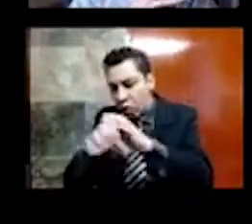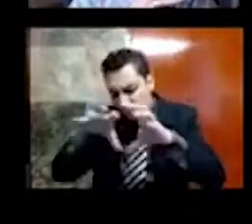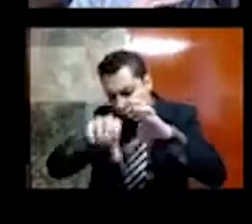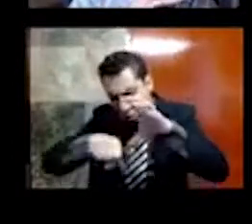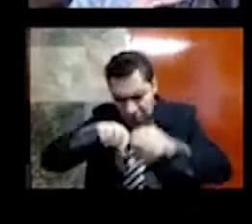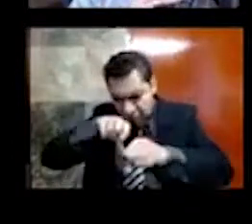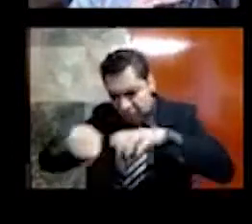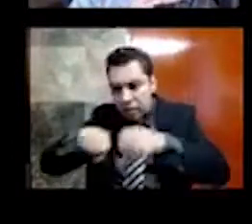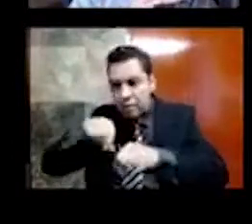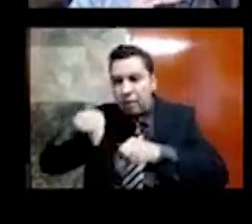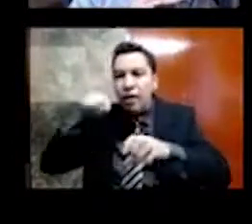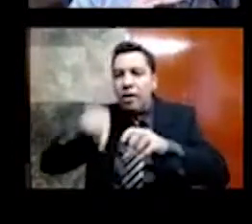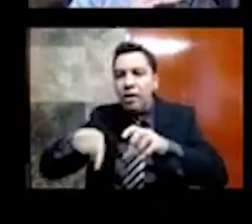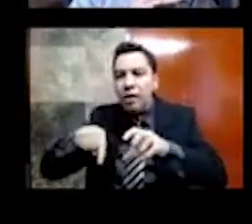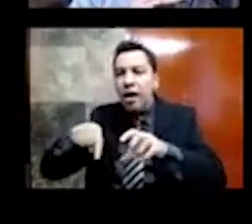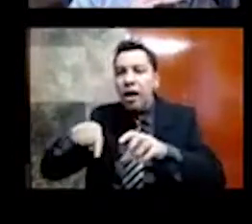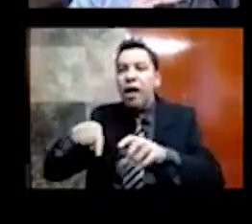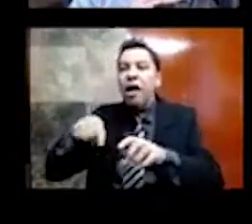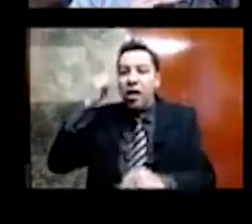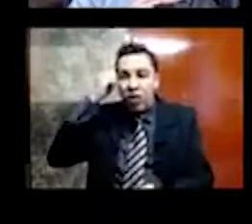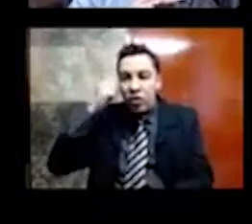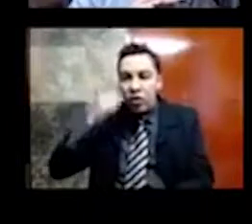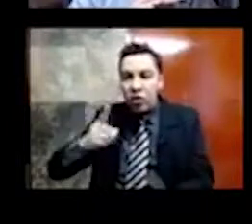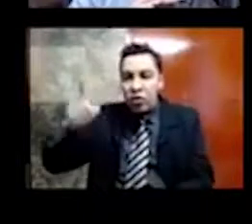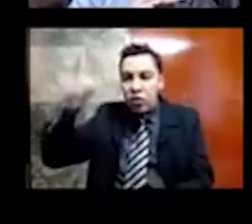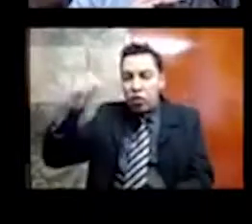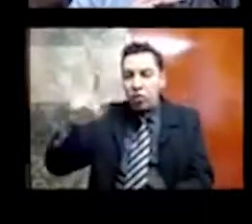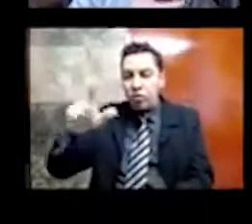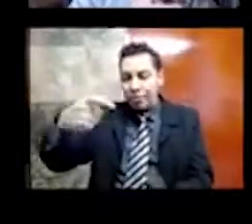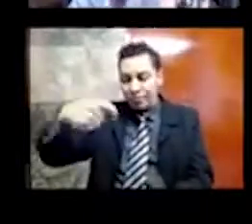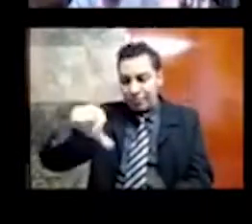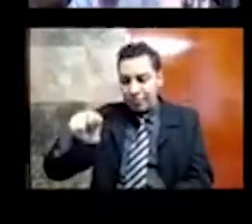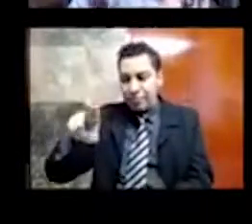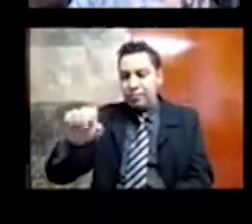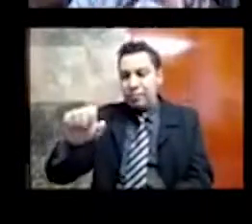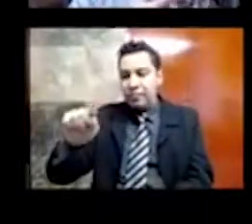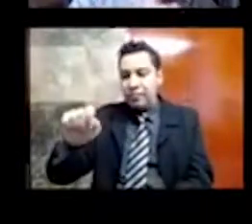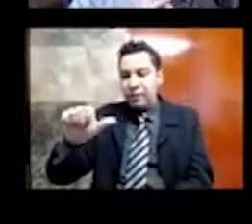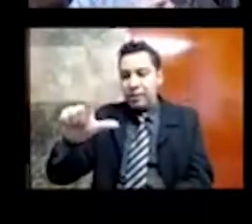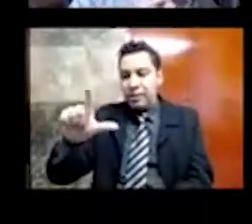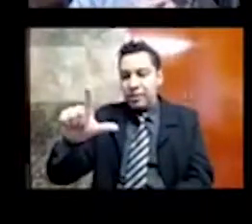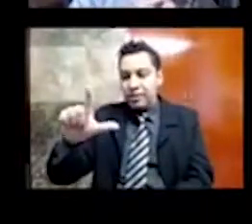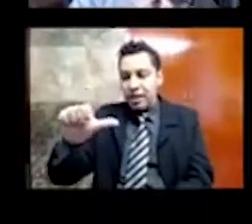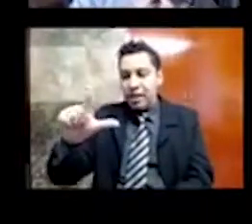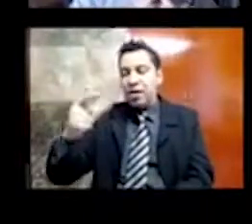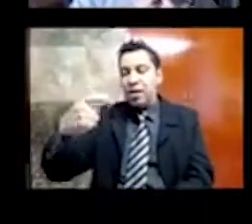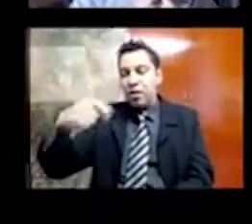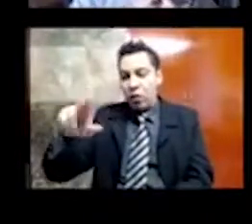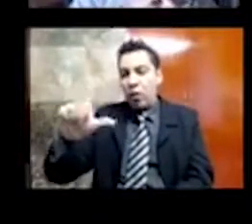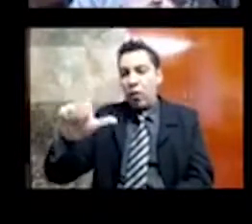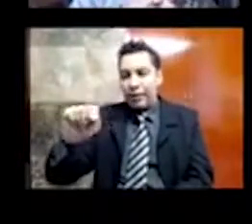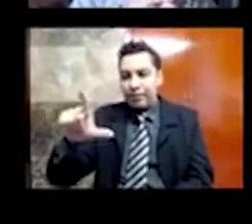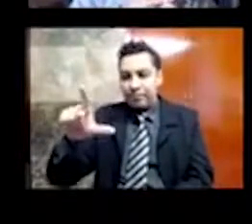las reliquias que se guardaban en el templo principal de Cholula. La que sigue, por